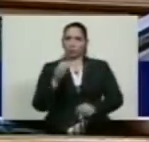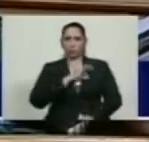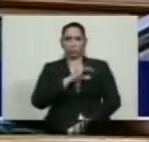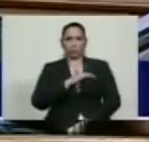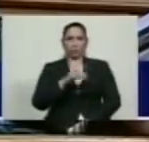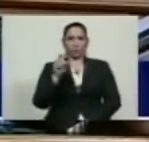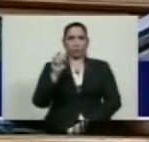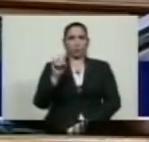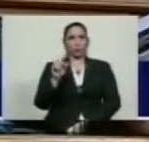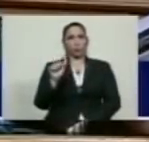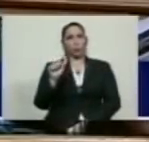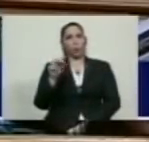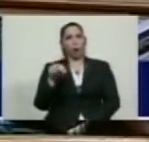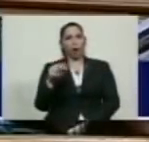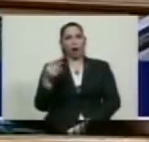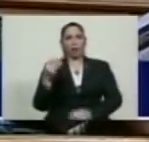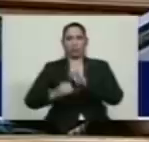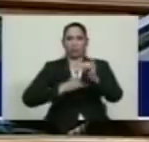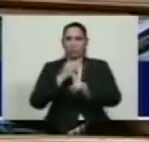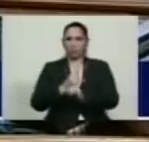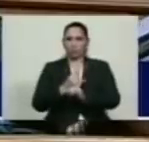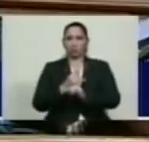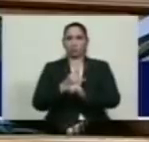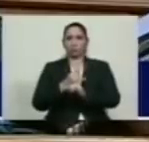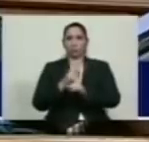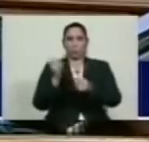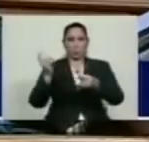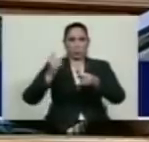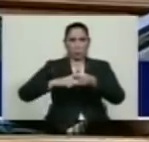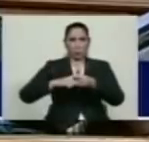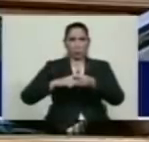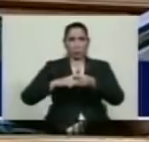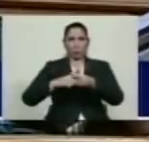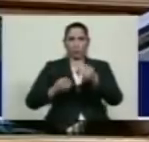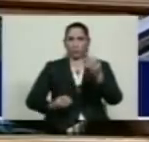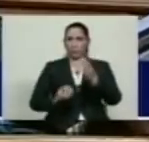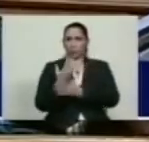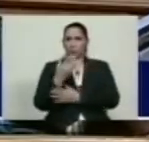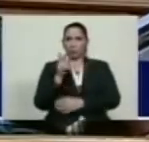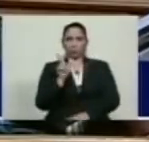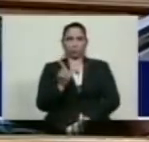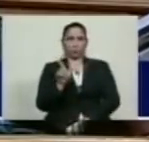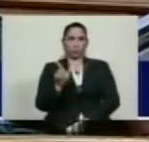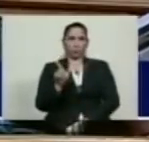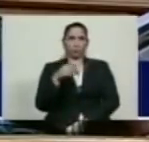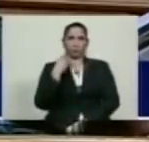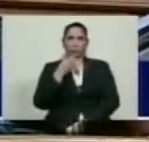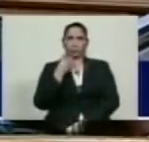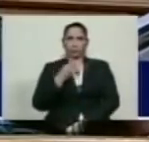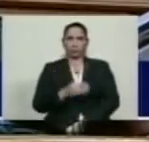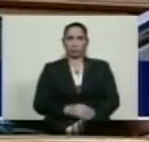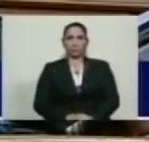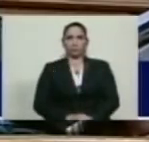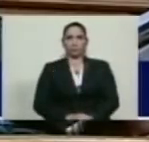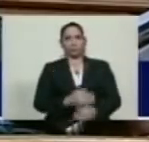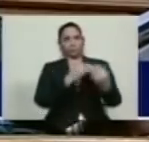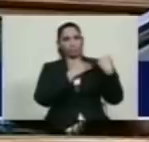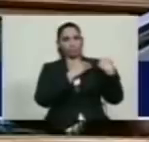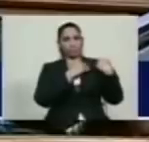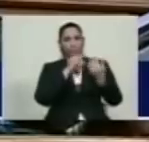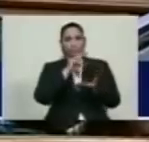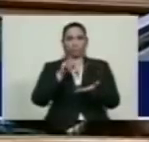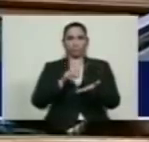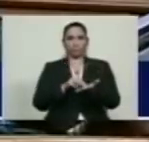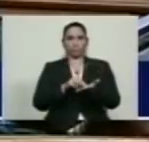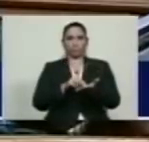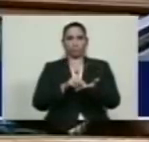Noya, internacionalista, miembro fundador de la Juventud del Partido Socialista Unido de Venezuela, responsable nacional de